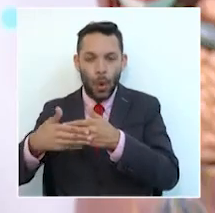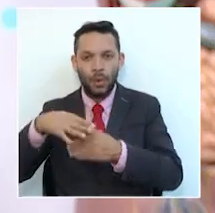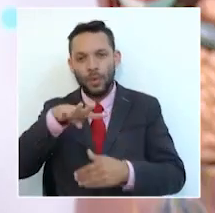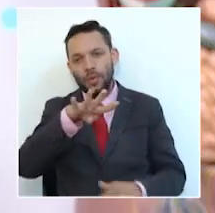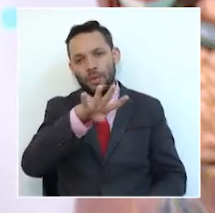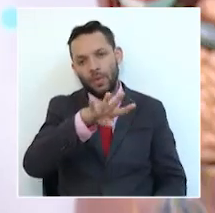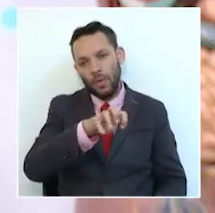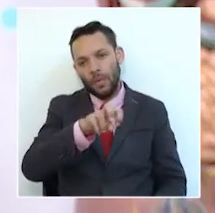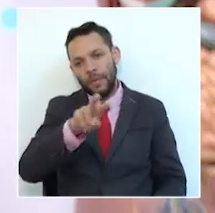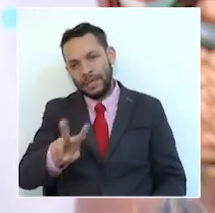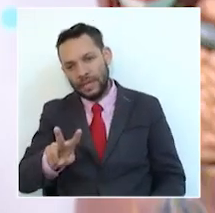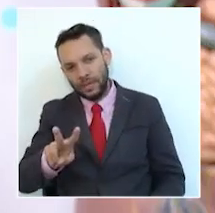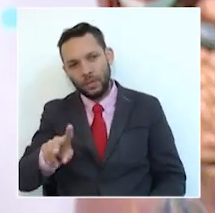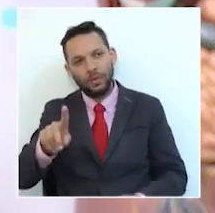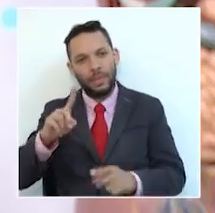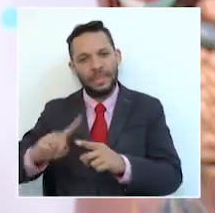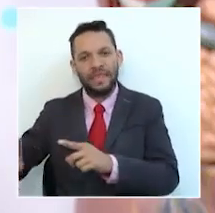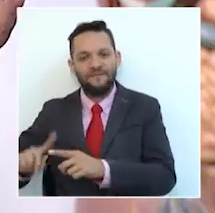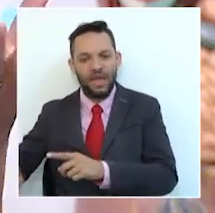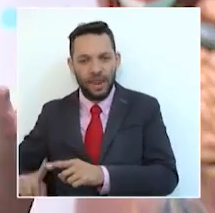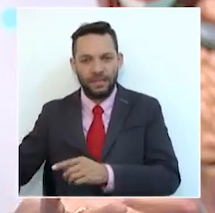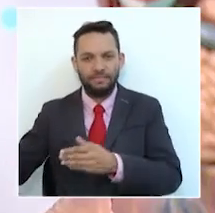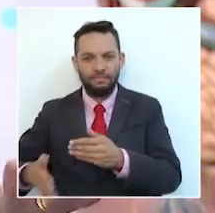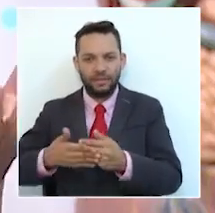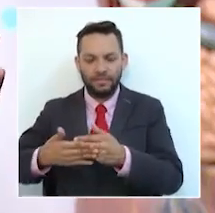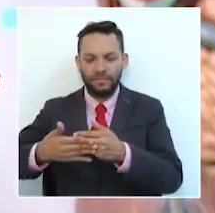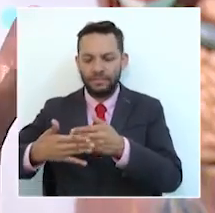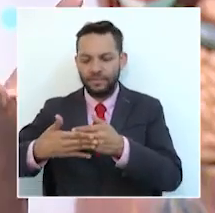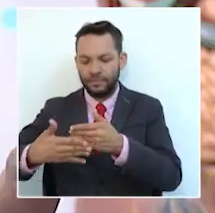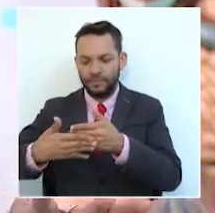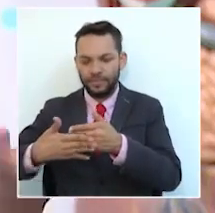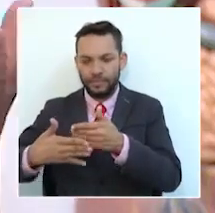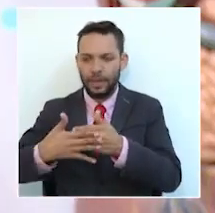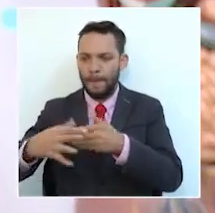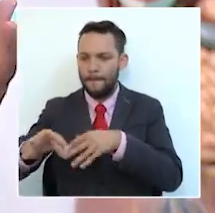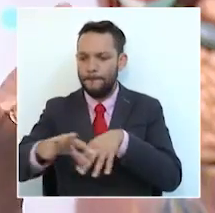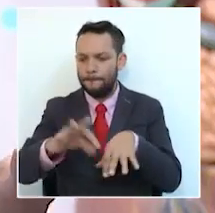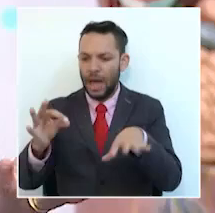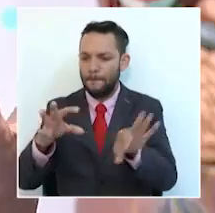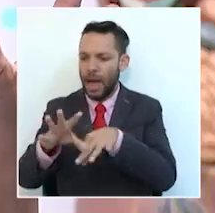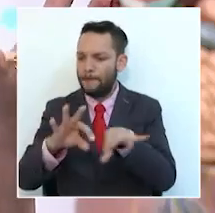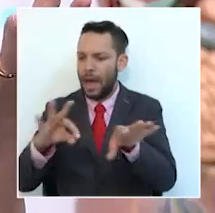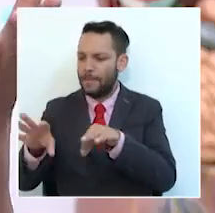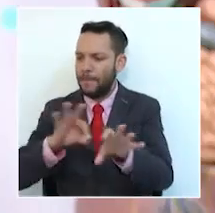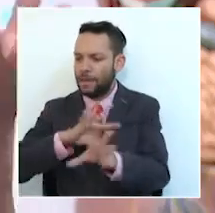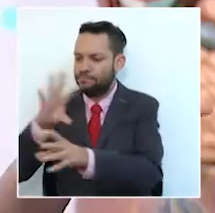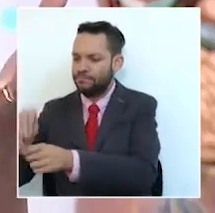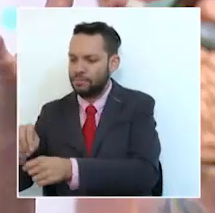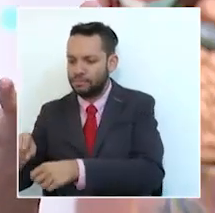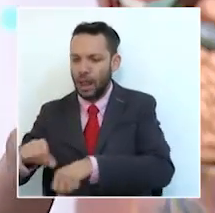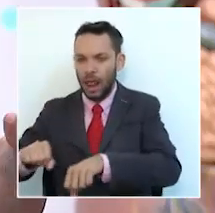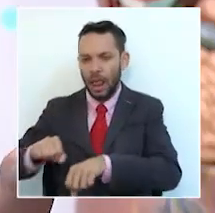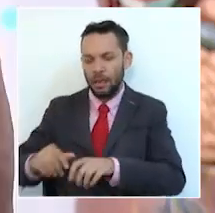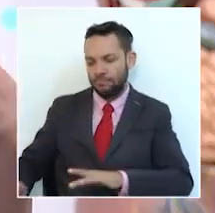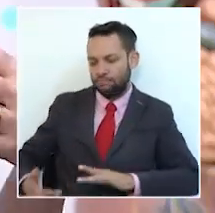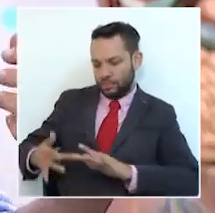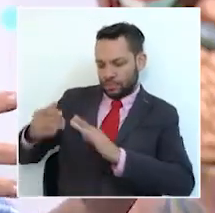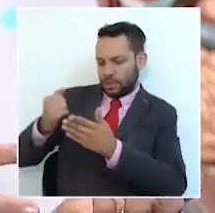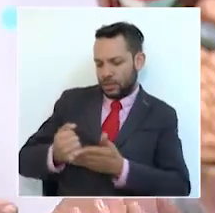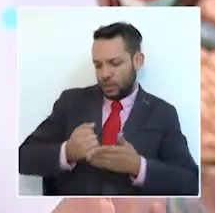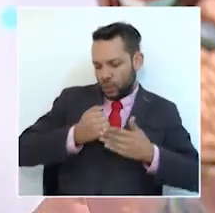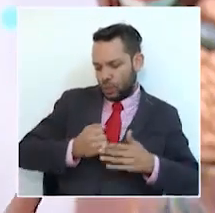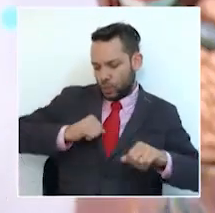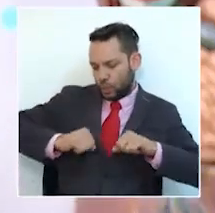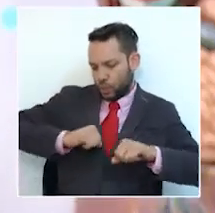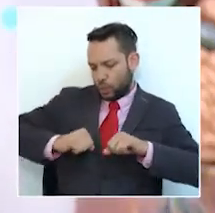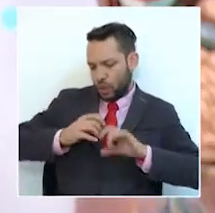diferentes por tanto estamos hablando de aguas mineralizadas con distinta mineralización pero ambas podemos decir que tienen